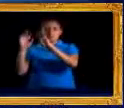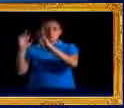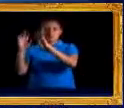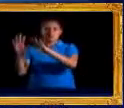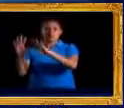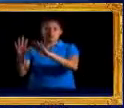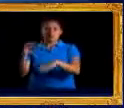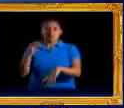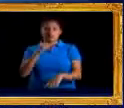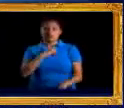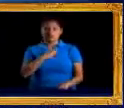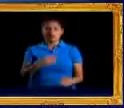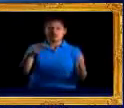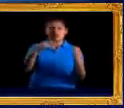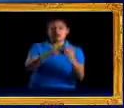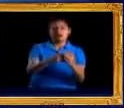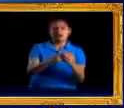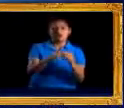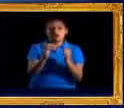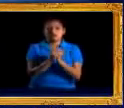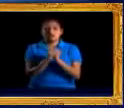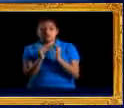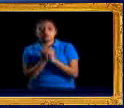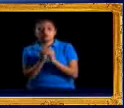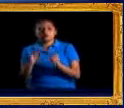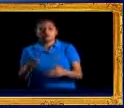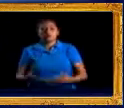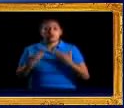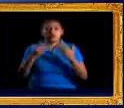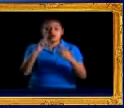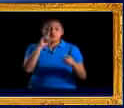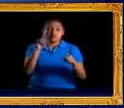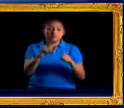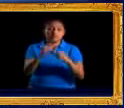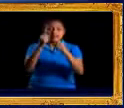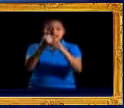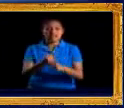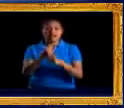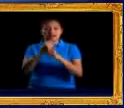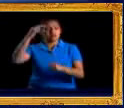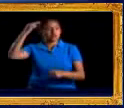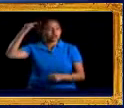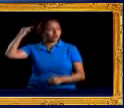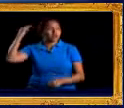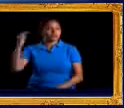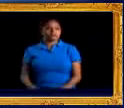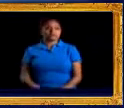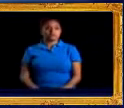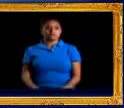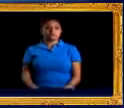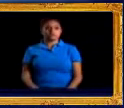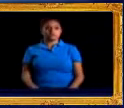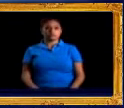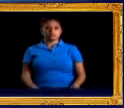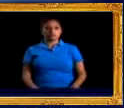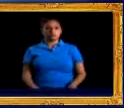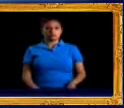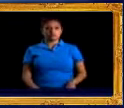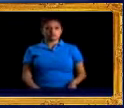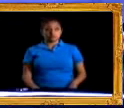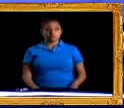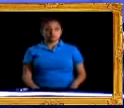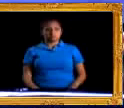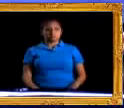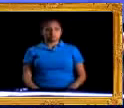crisis que da también el caballo negro. Perdone que vaya a 1000 por hora porque quiero ministrar algo que el